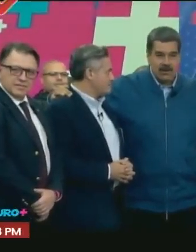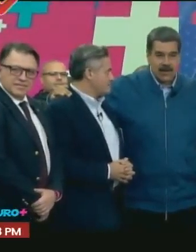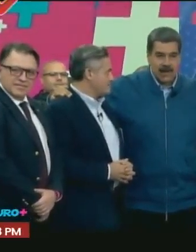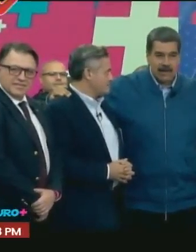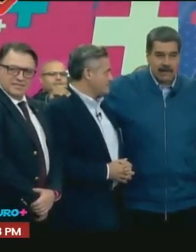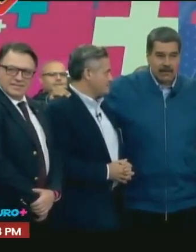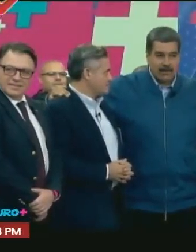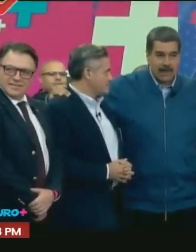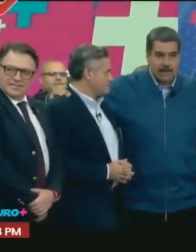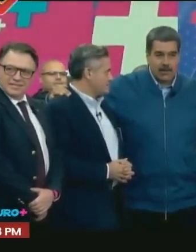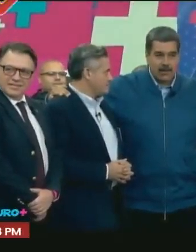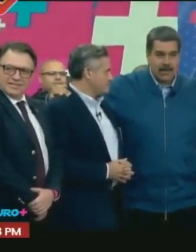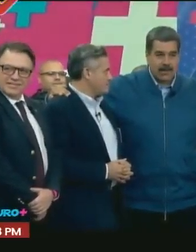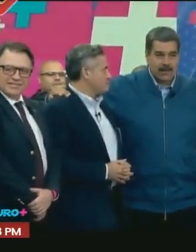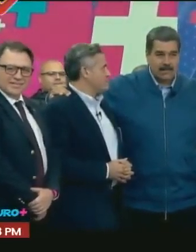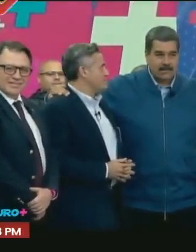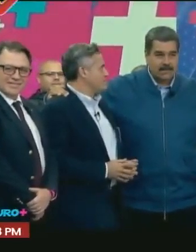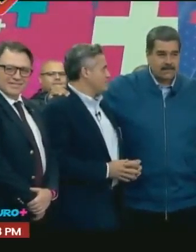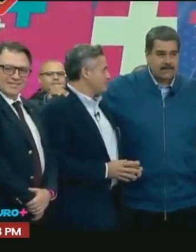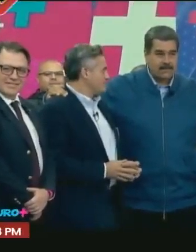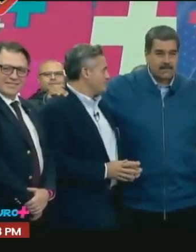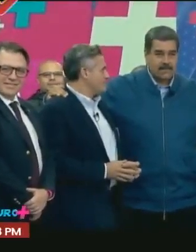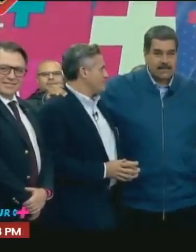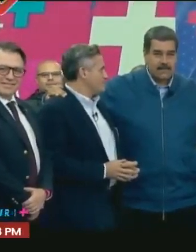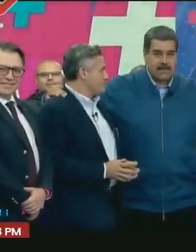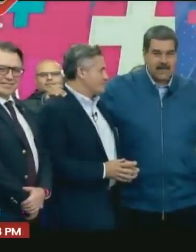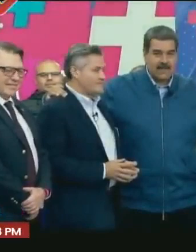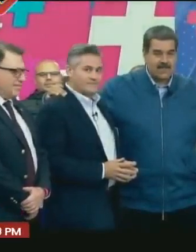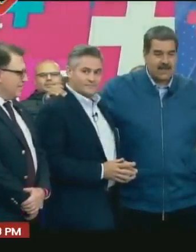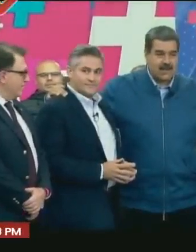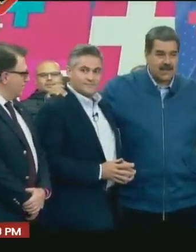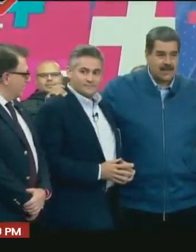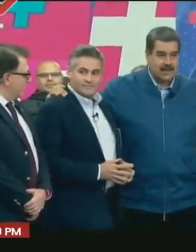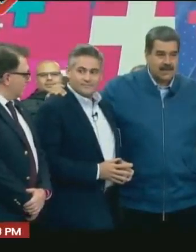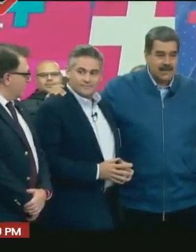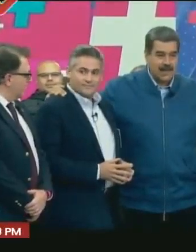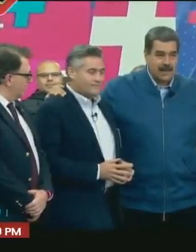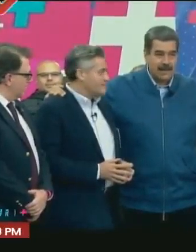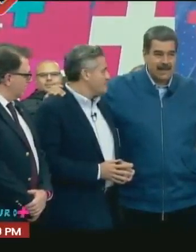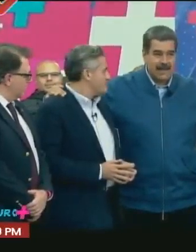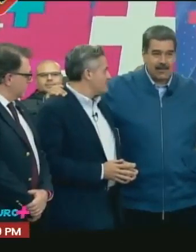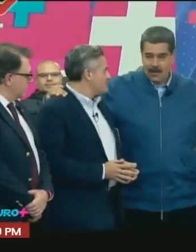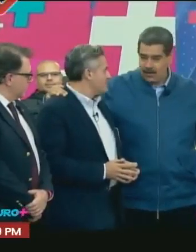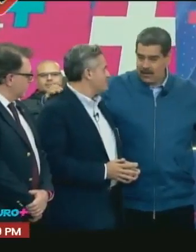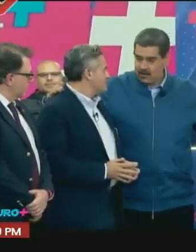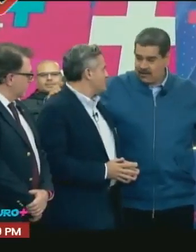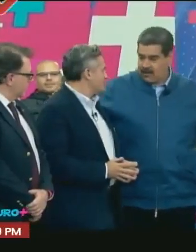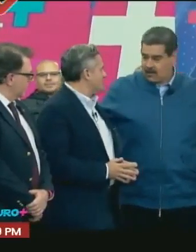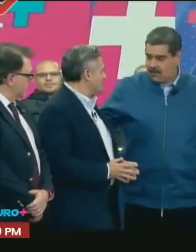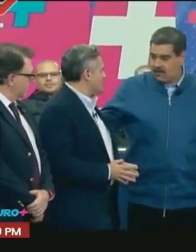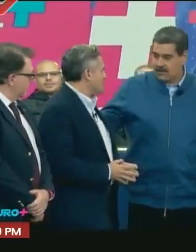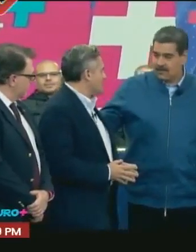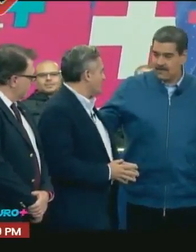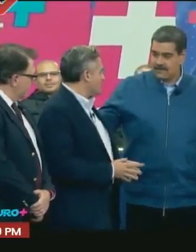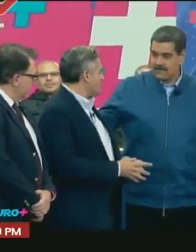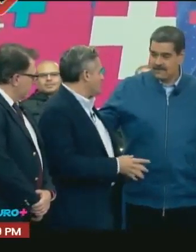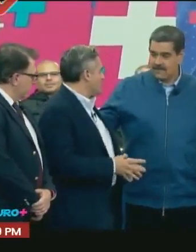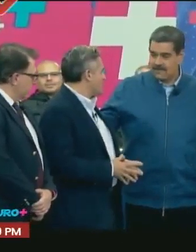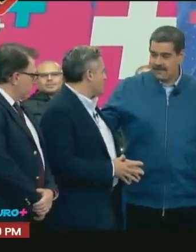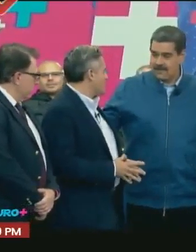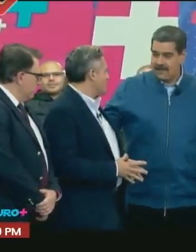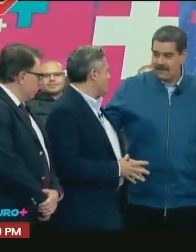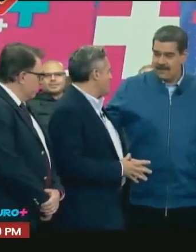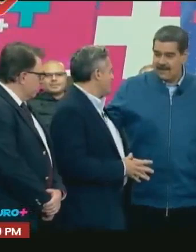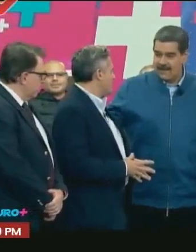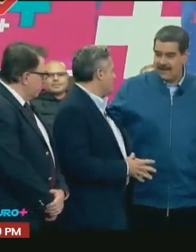todos lados donde llegaba, me preguntaban por la orquesta. En China. Y me está dando la buena noticia, Eduardo. Sí, ahorita en